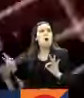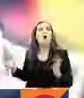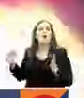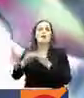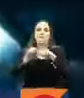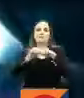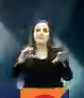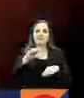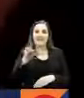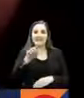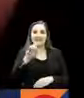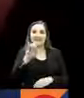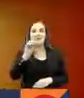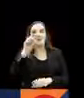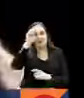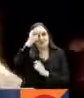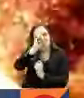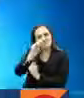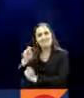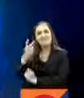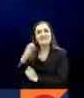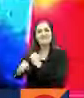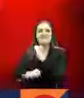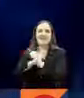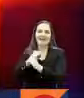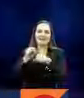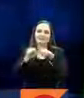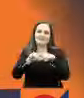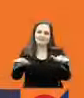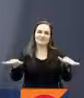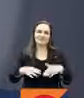celebración por los 20 años de esta mítica serie de ficción.